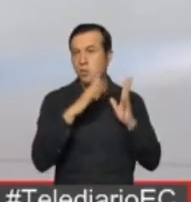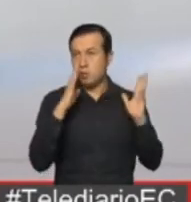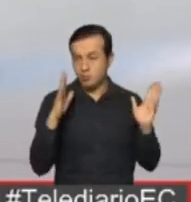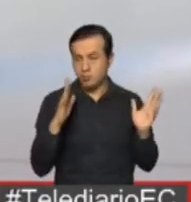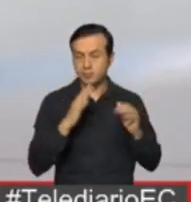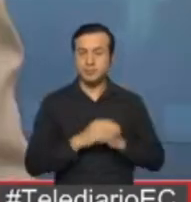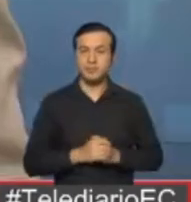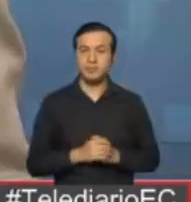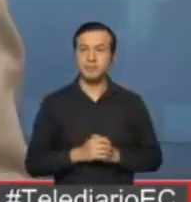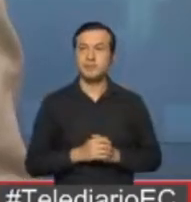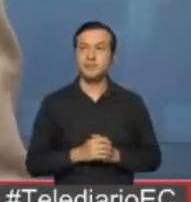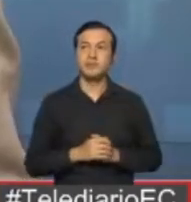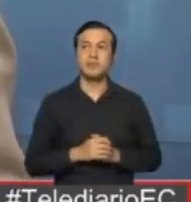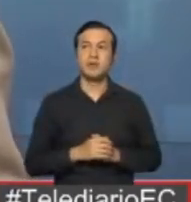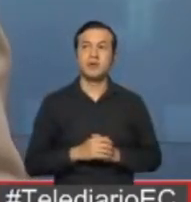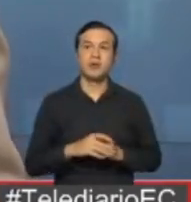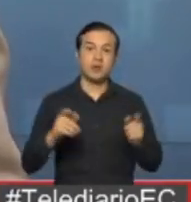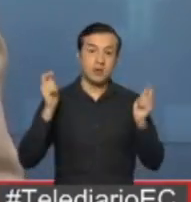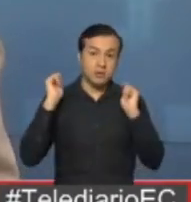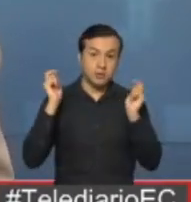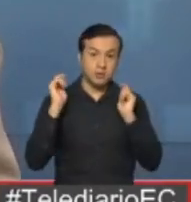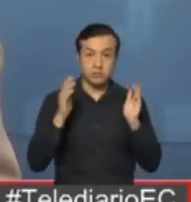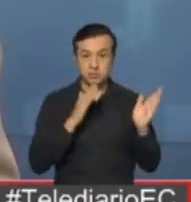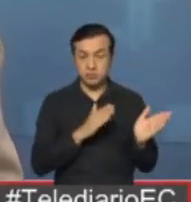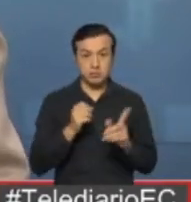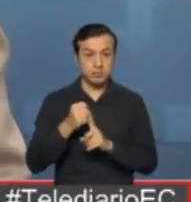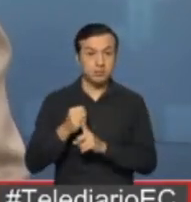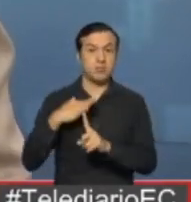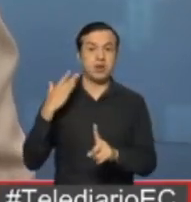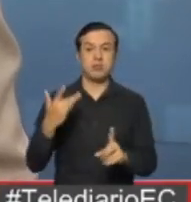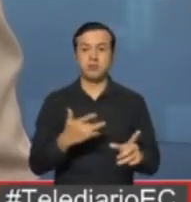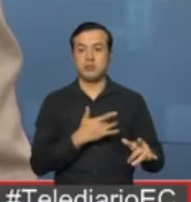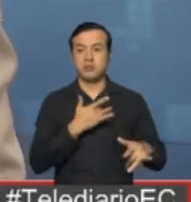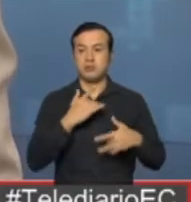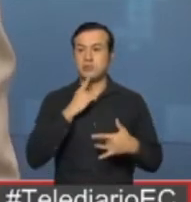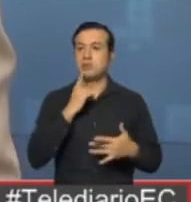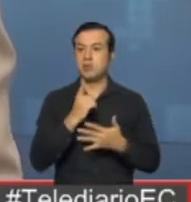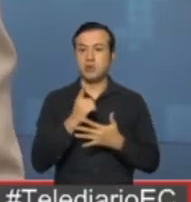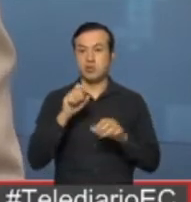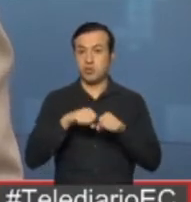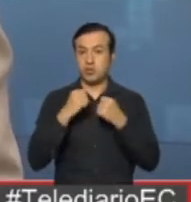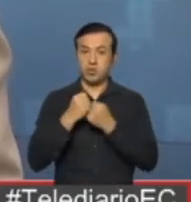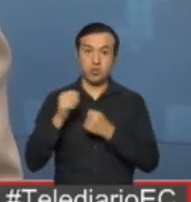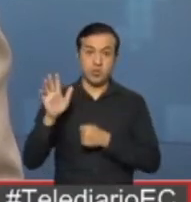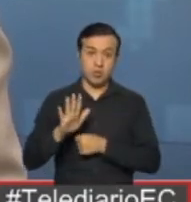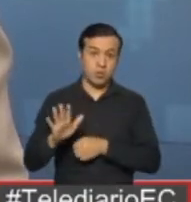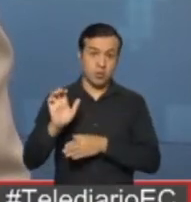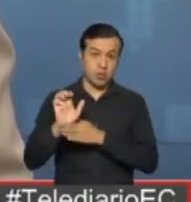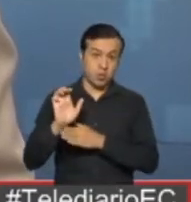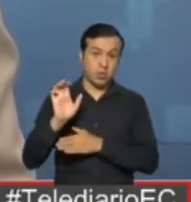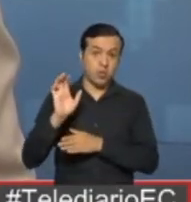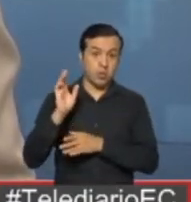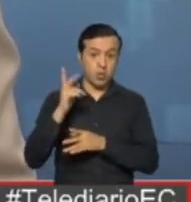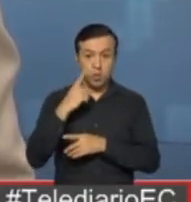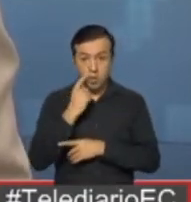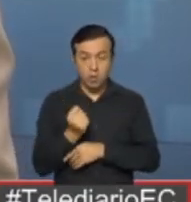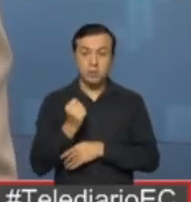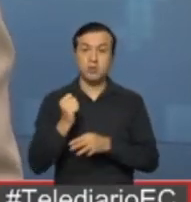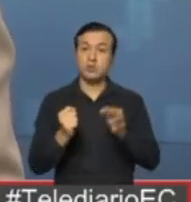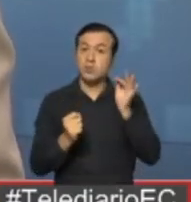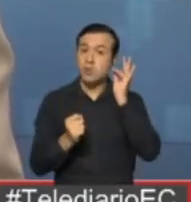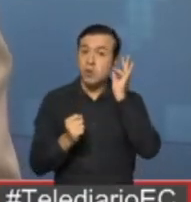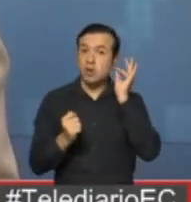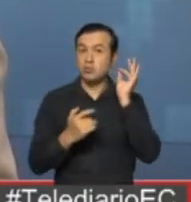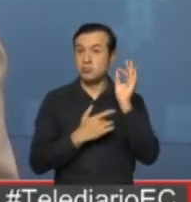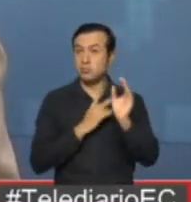porque se han hecho seguramente campañas que impactan y donde la sociedad entera no solamente mujeres sean nos